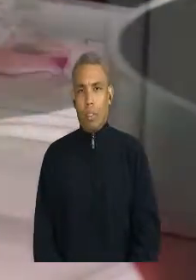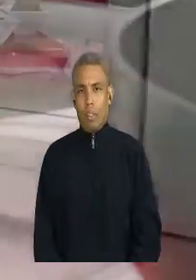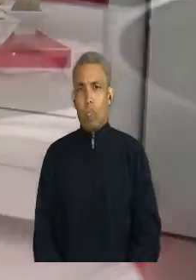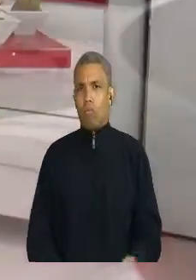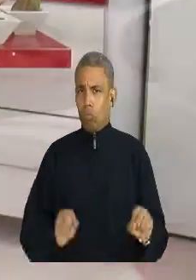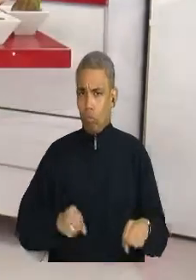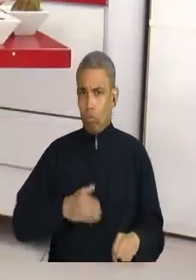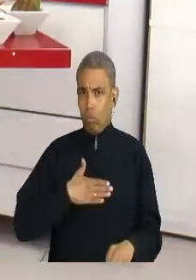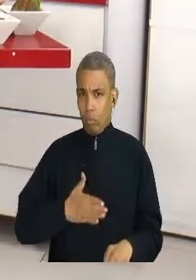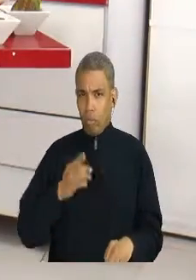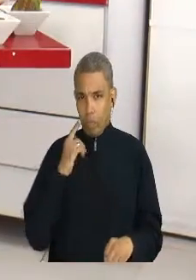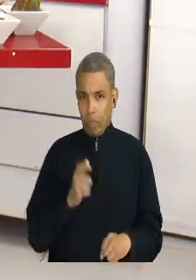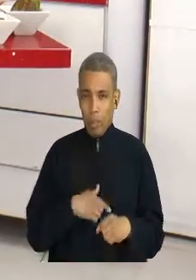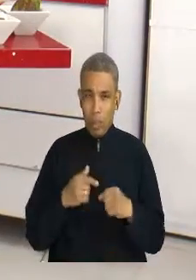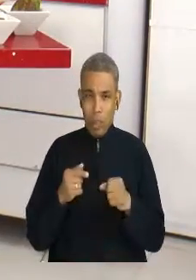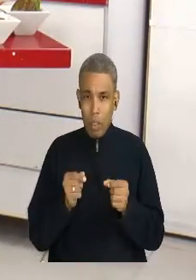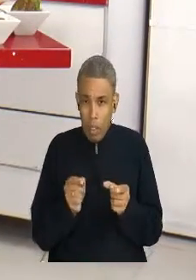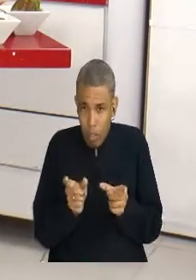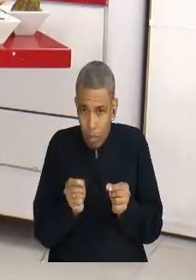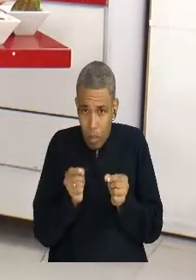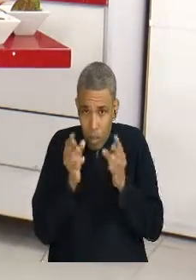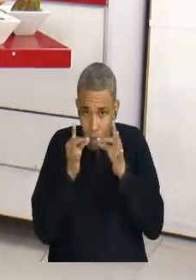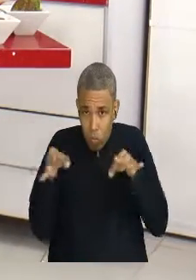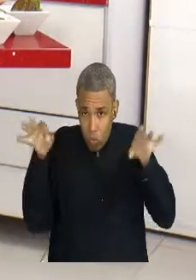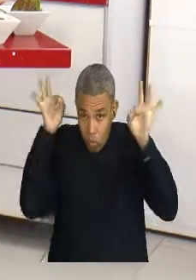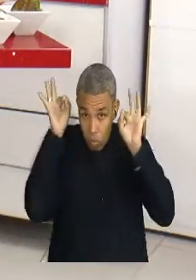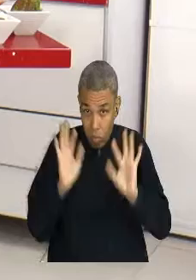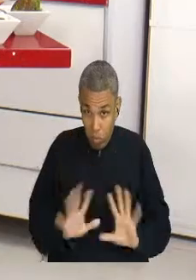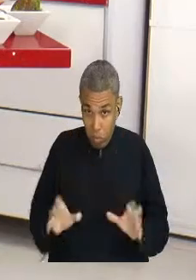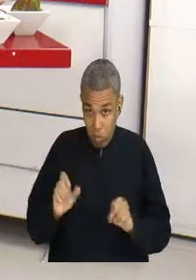agregando suavecito. Okay. Suave, suavecito.